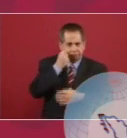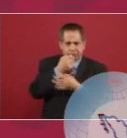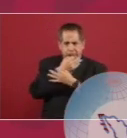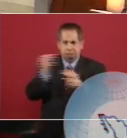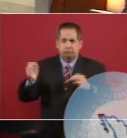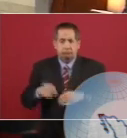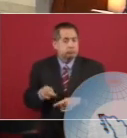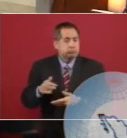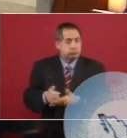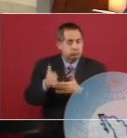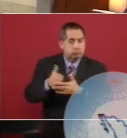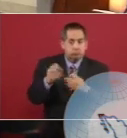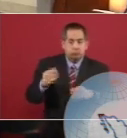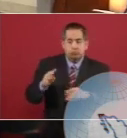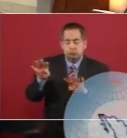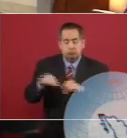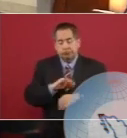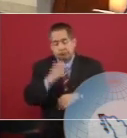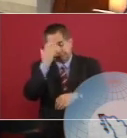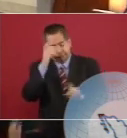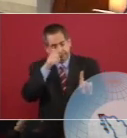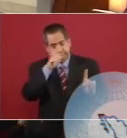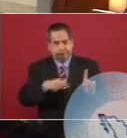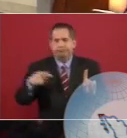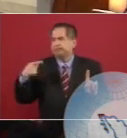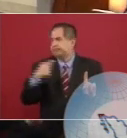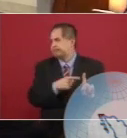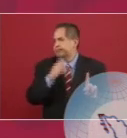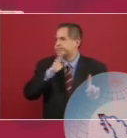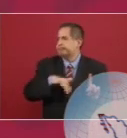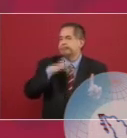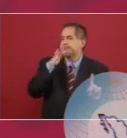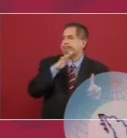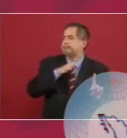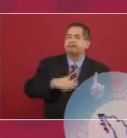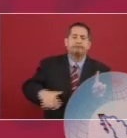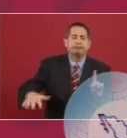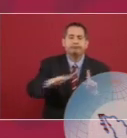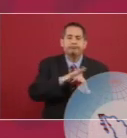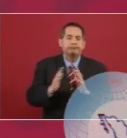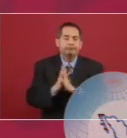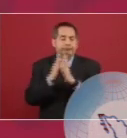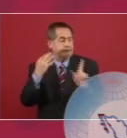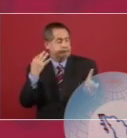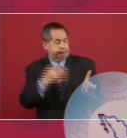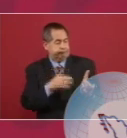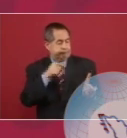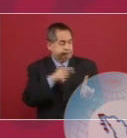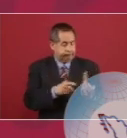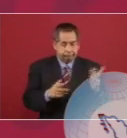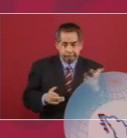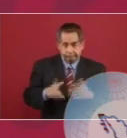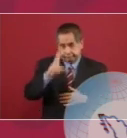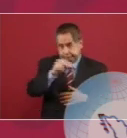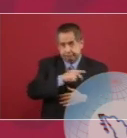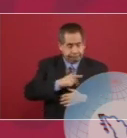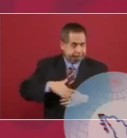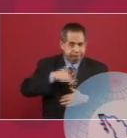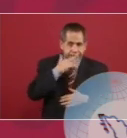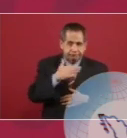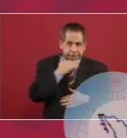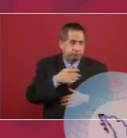Ayuda mucho el que todos participemos para no permitir la corrupción, que